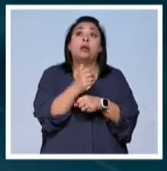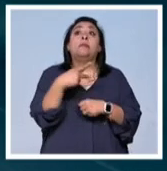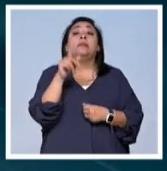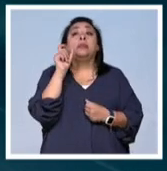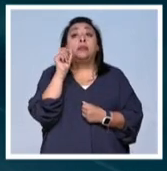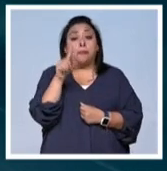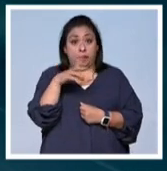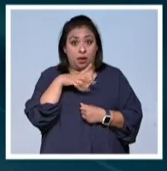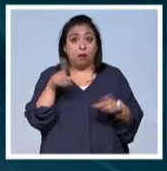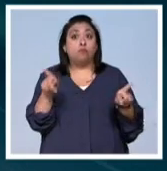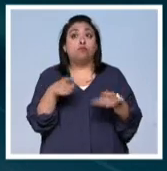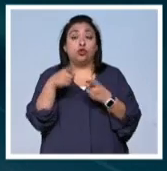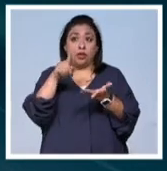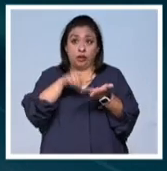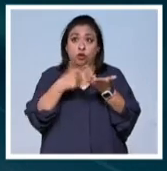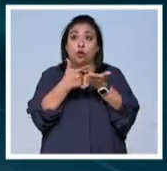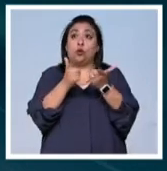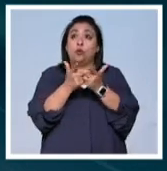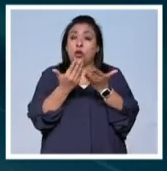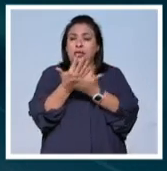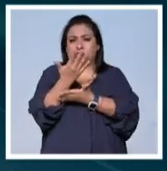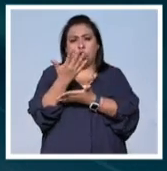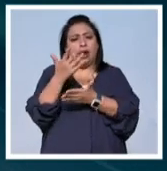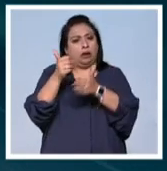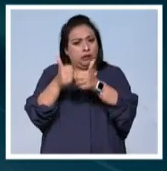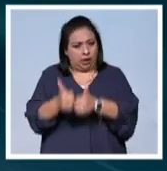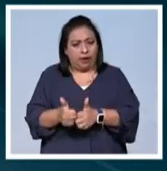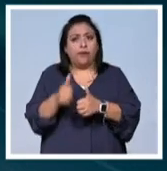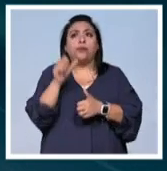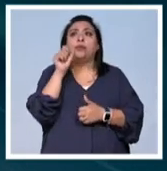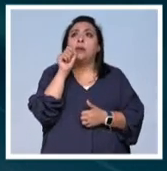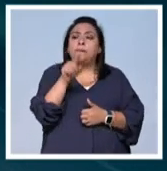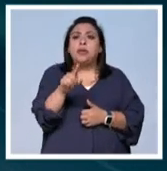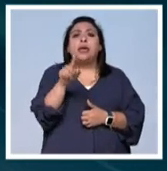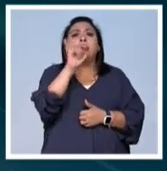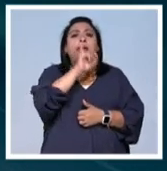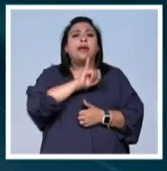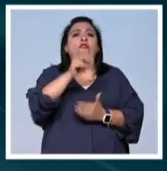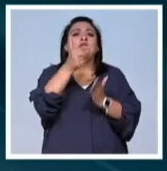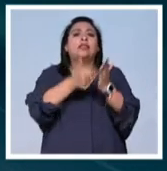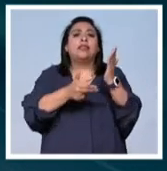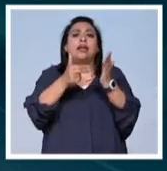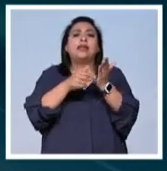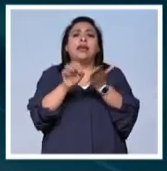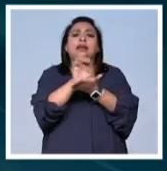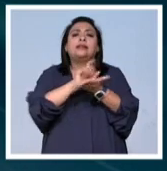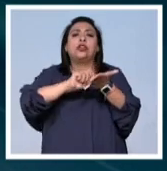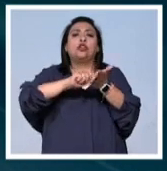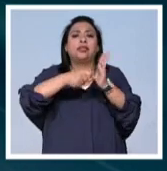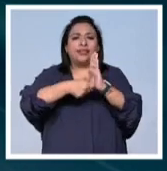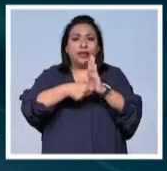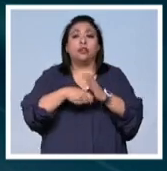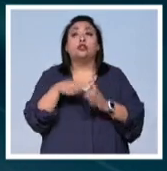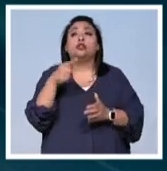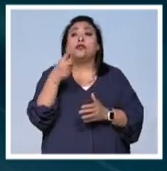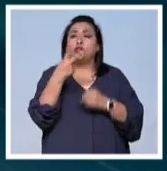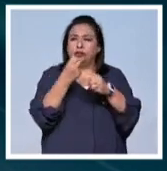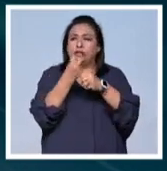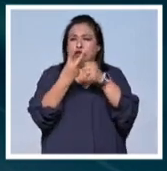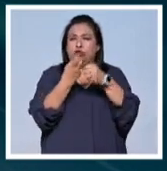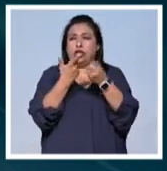también hay músicos dentro de la compañía nacional residentes y también hay jefes de los talleres de seno técnicos cada